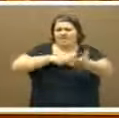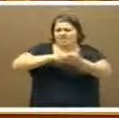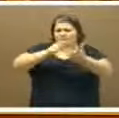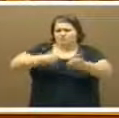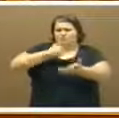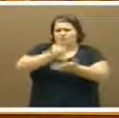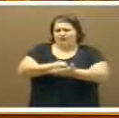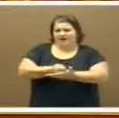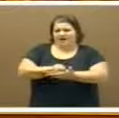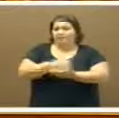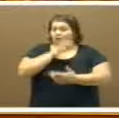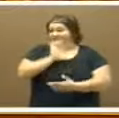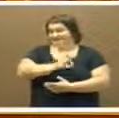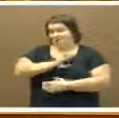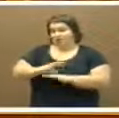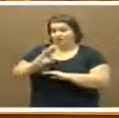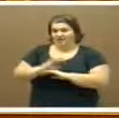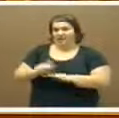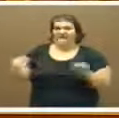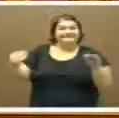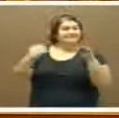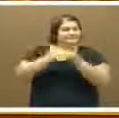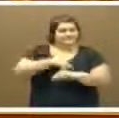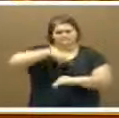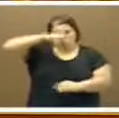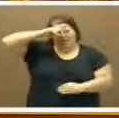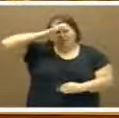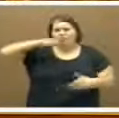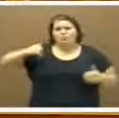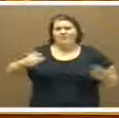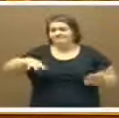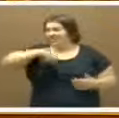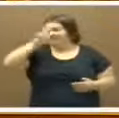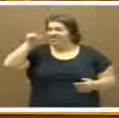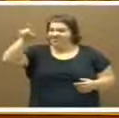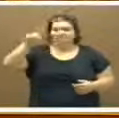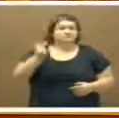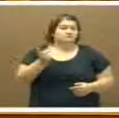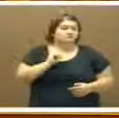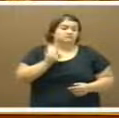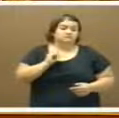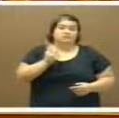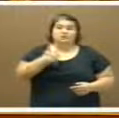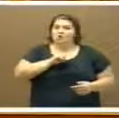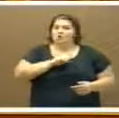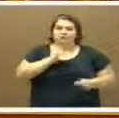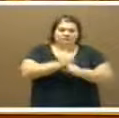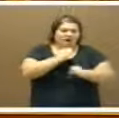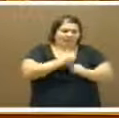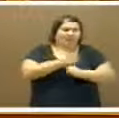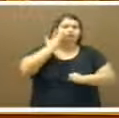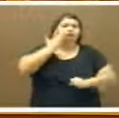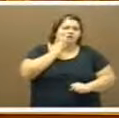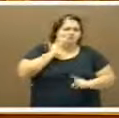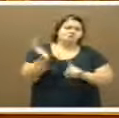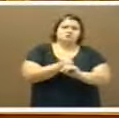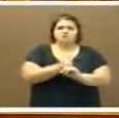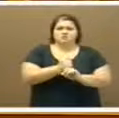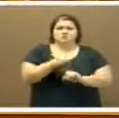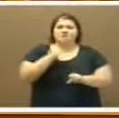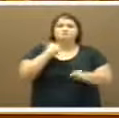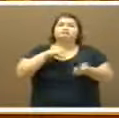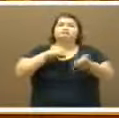Porque, señor consejero, la simetría más preocupante no está en Madrid, ¿no?, sino a la hora de encontrar un trabajo digno y un proyecto